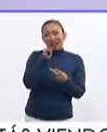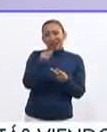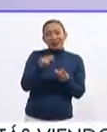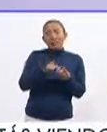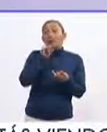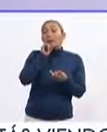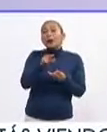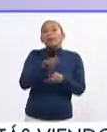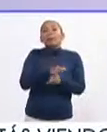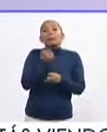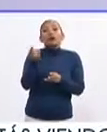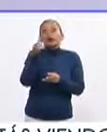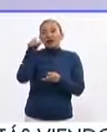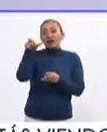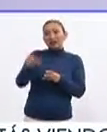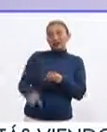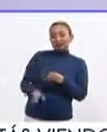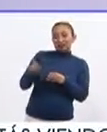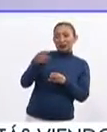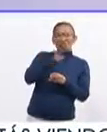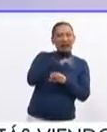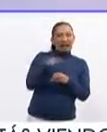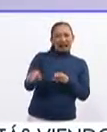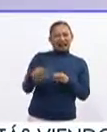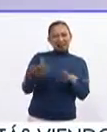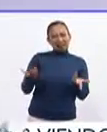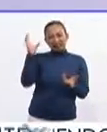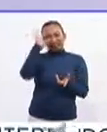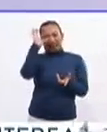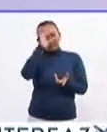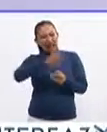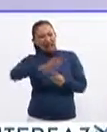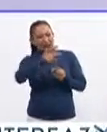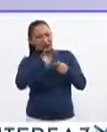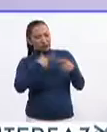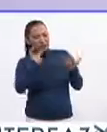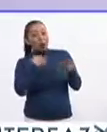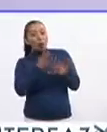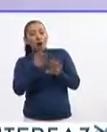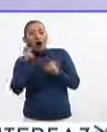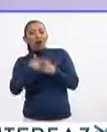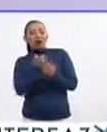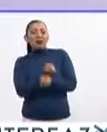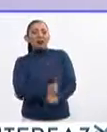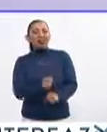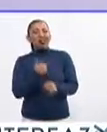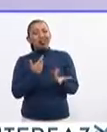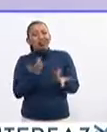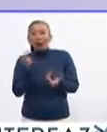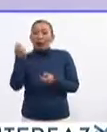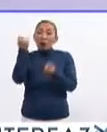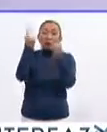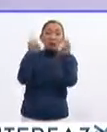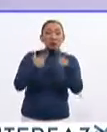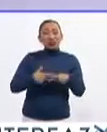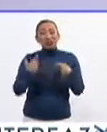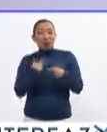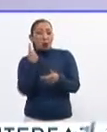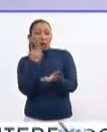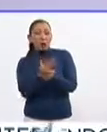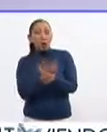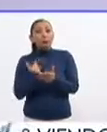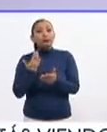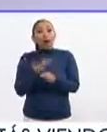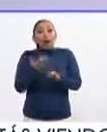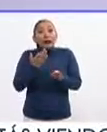en cierta medida también a la mala imagen que tiene la ciencia en la sociedad como algo aburrido o para pocas personas. En una